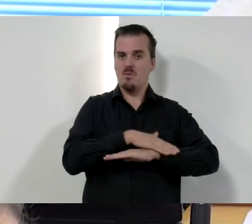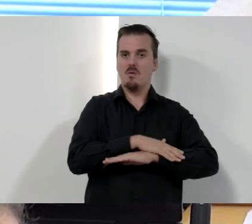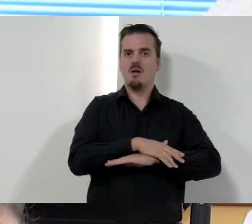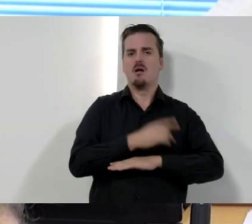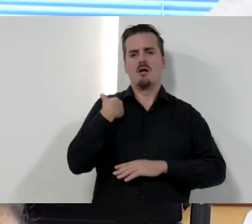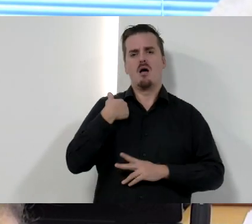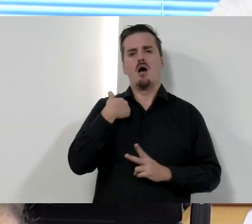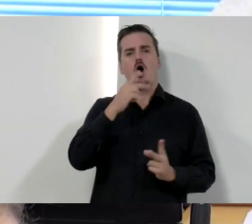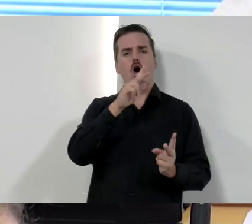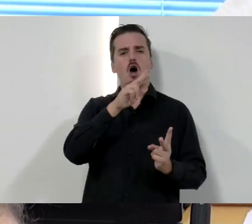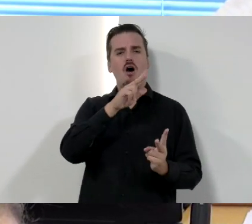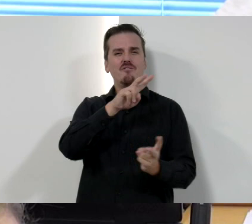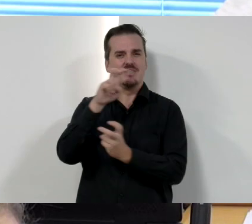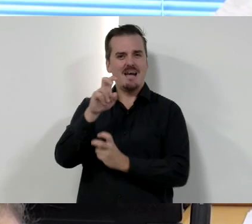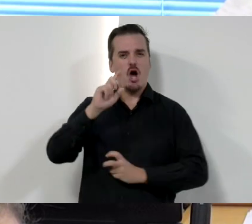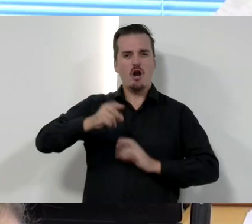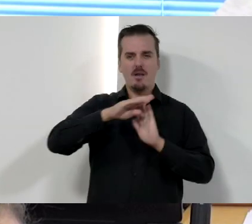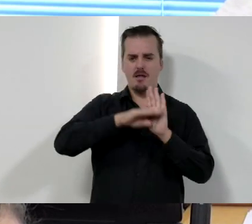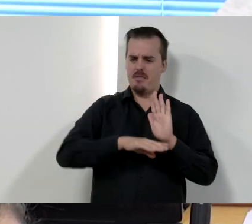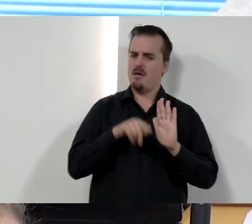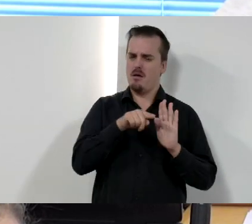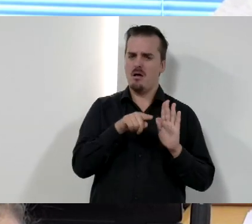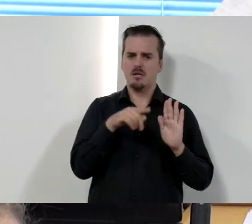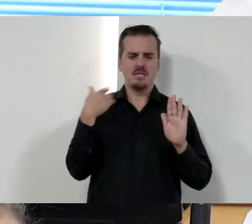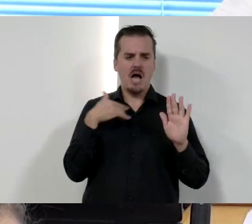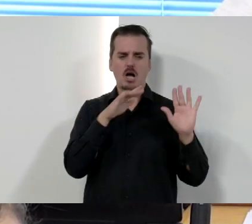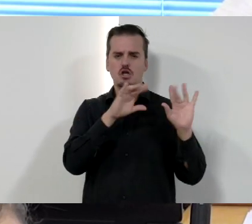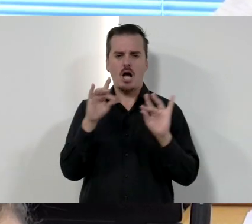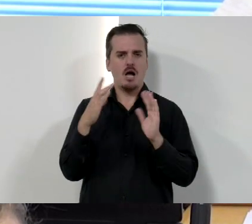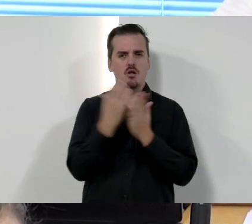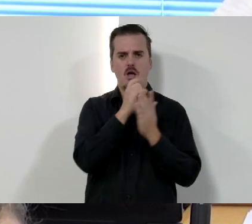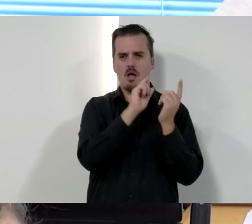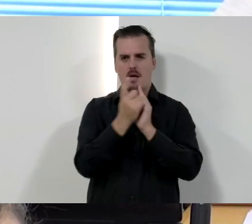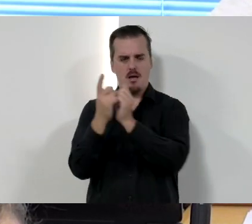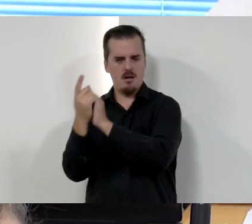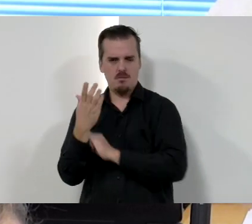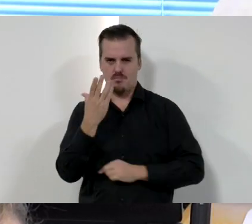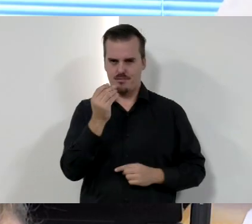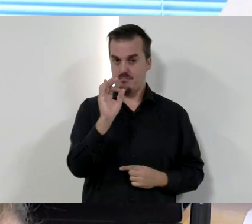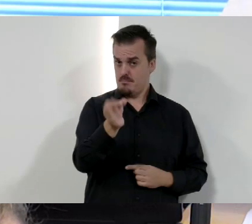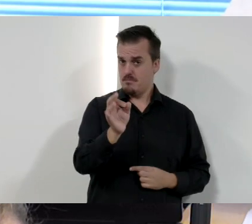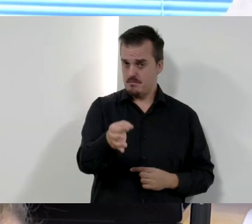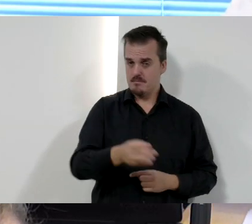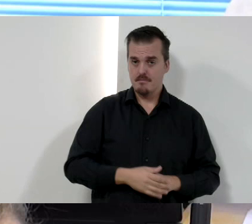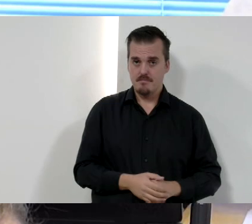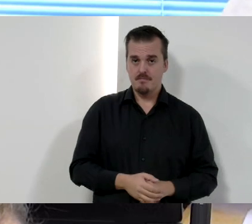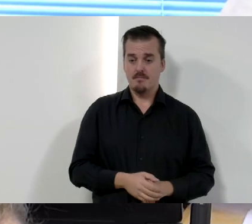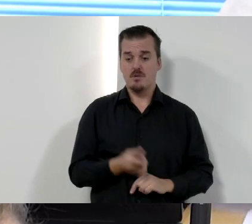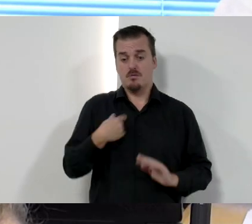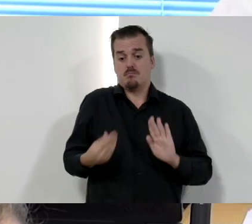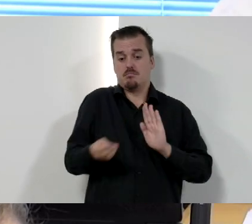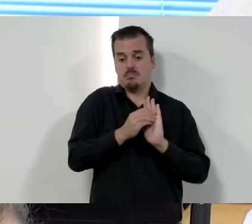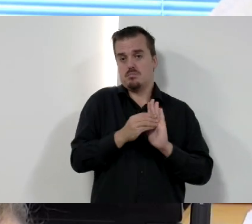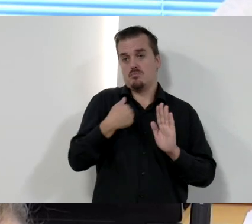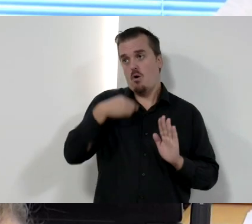muy importante. Prácticamente tocamos todas y cada una de esas ordenanzas, estableciendo lo que, desde luego, en nuestra opinión era y